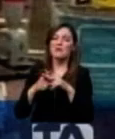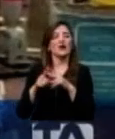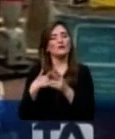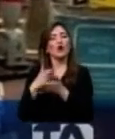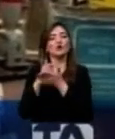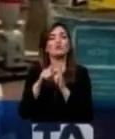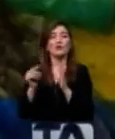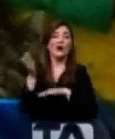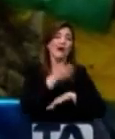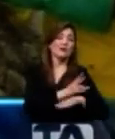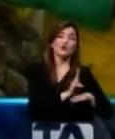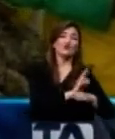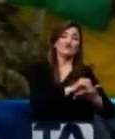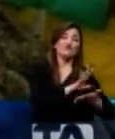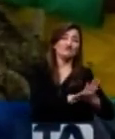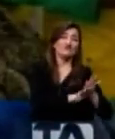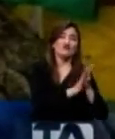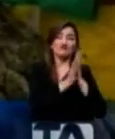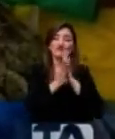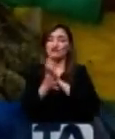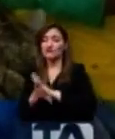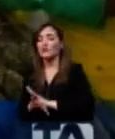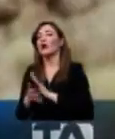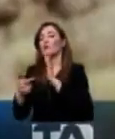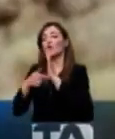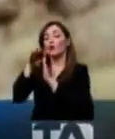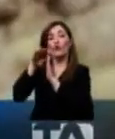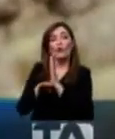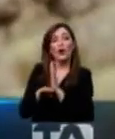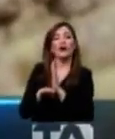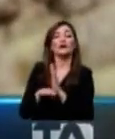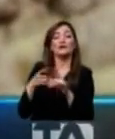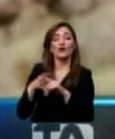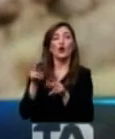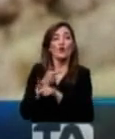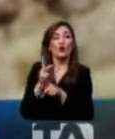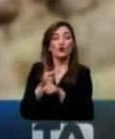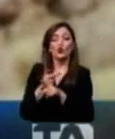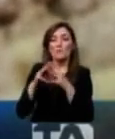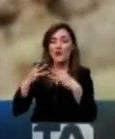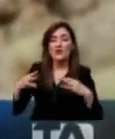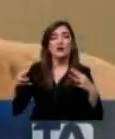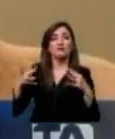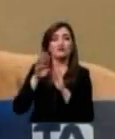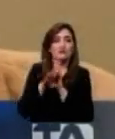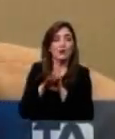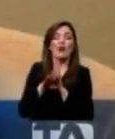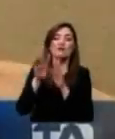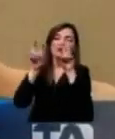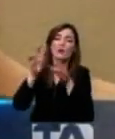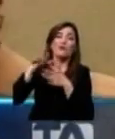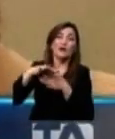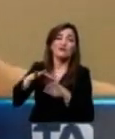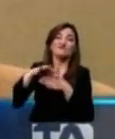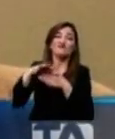desuso la baja de algunos aranceles a bienes de capital e insumos intermedios y materias primas entre otros temas pendientes